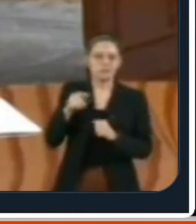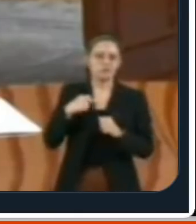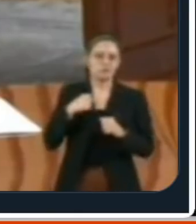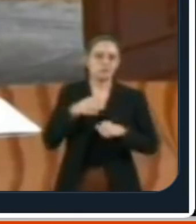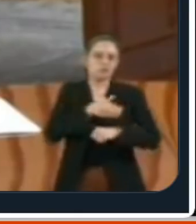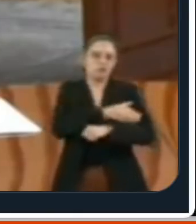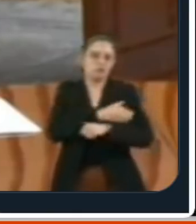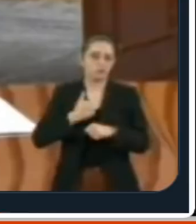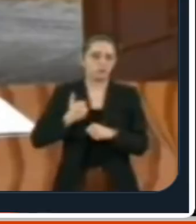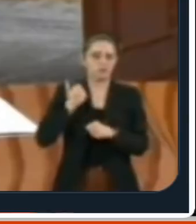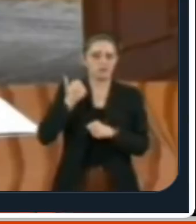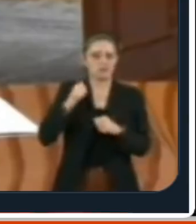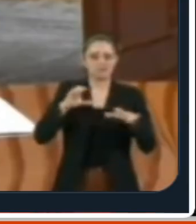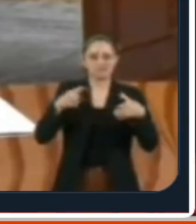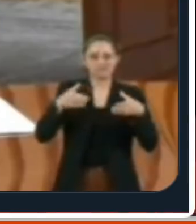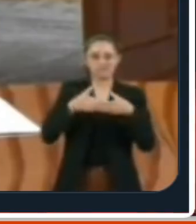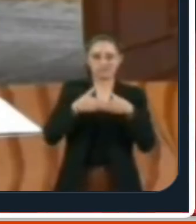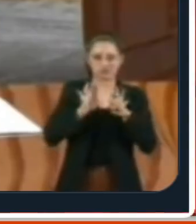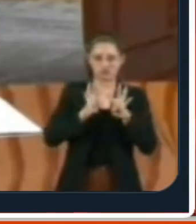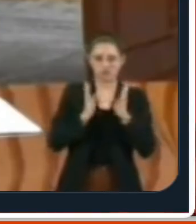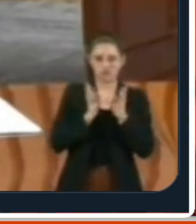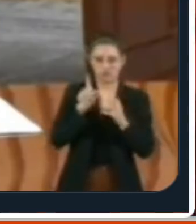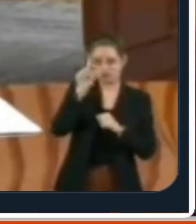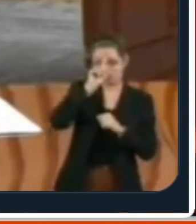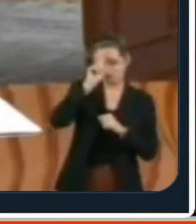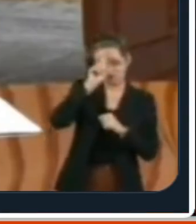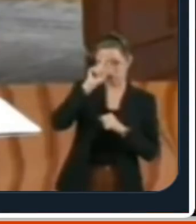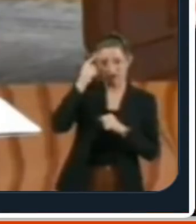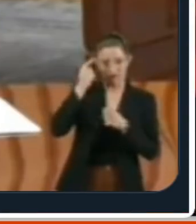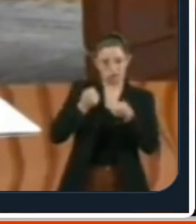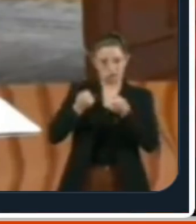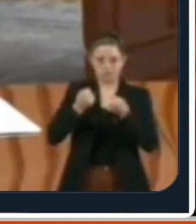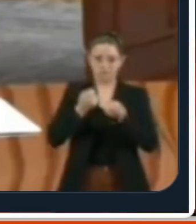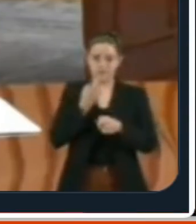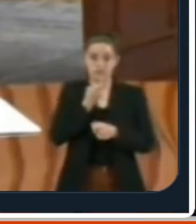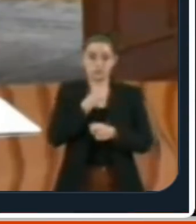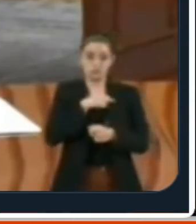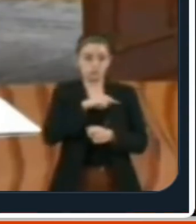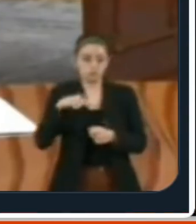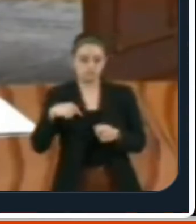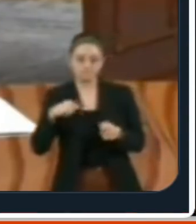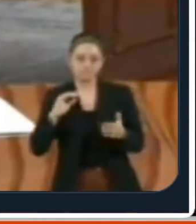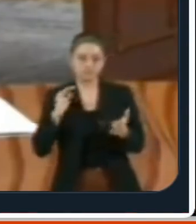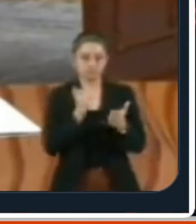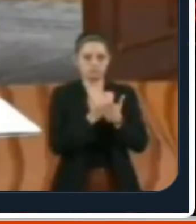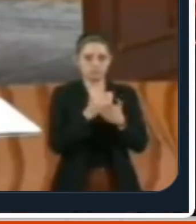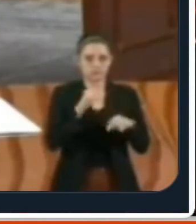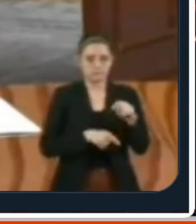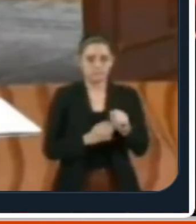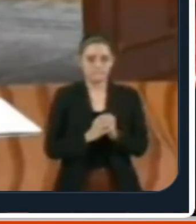creación de un consulado que este Consejo General del INE proyectó. Los